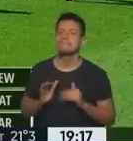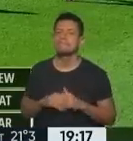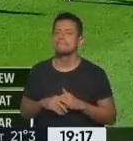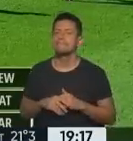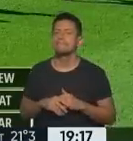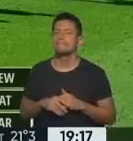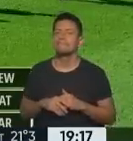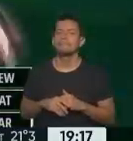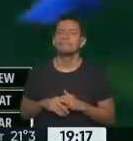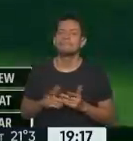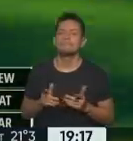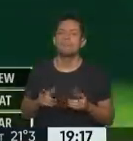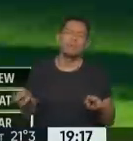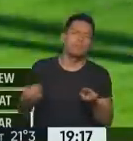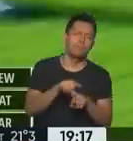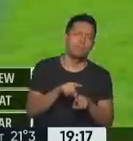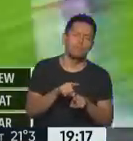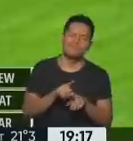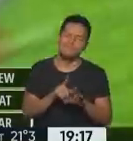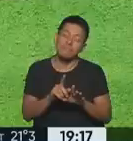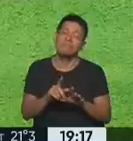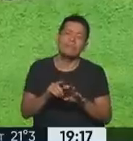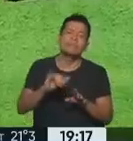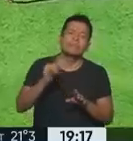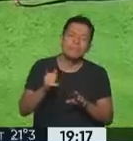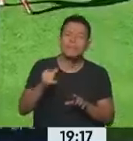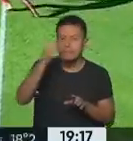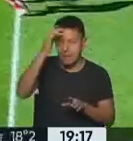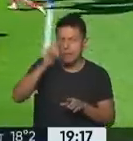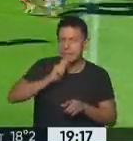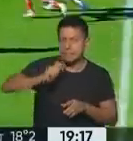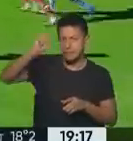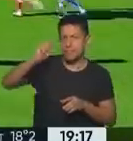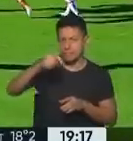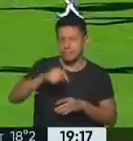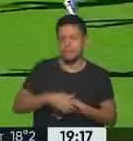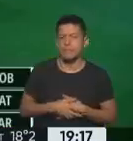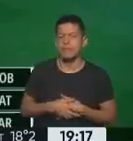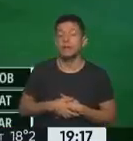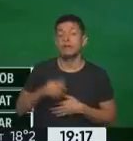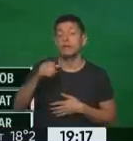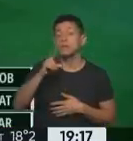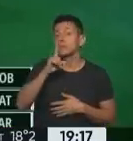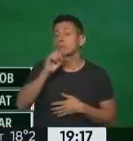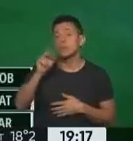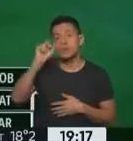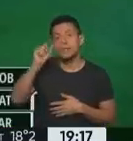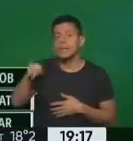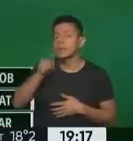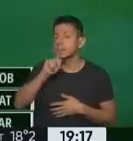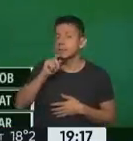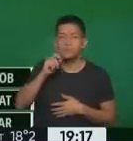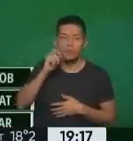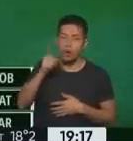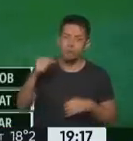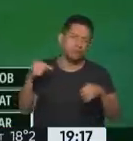lo barre completamente después cuando observamos, pero sí cobra el penal el árbitro del partido y Miguel Torrén lo cambia por gol, era hasta ahí el